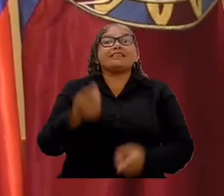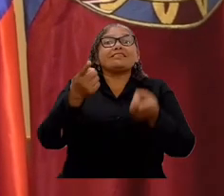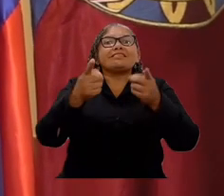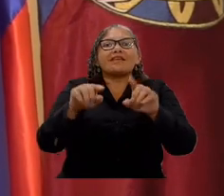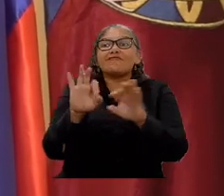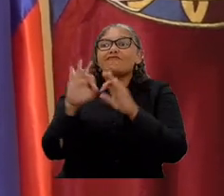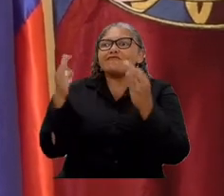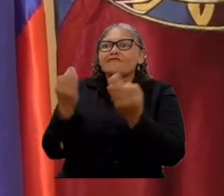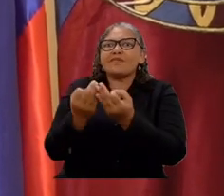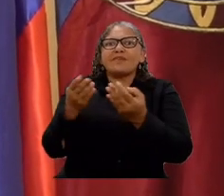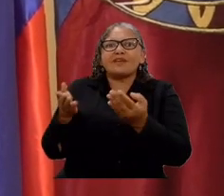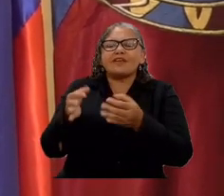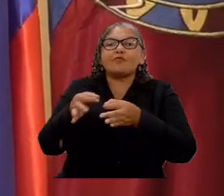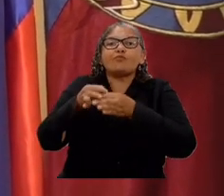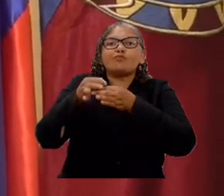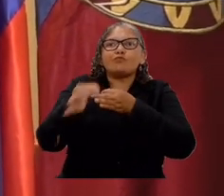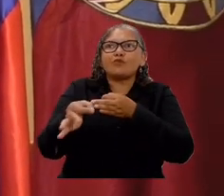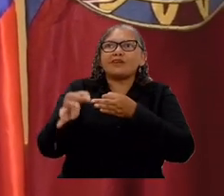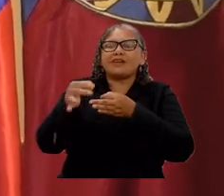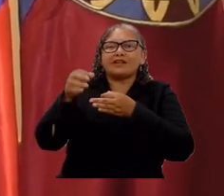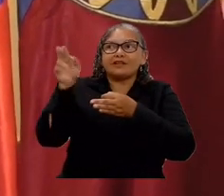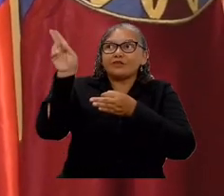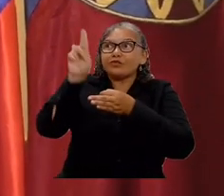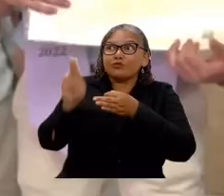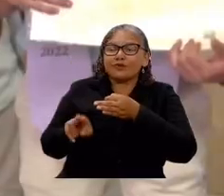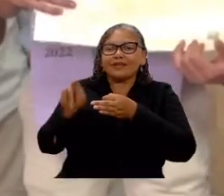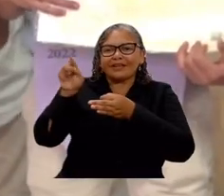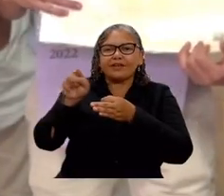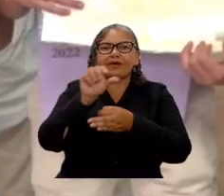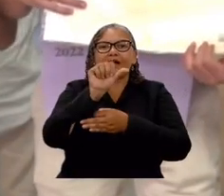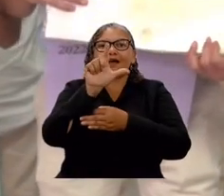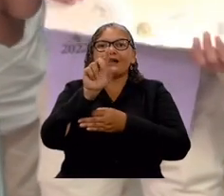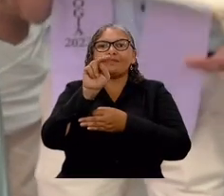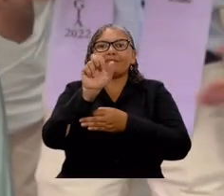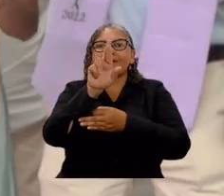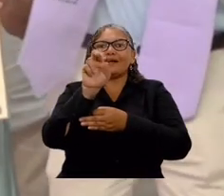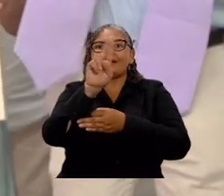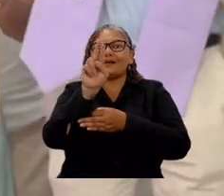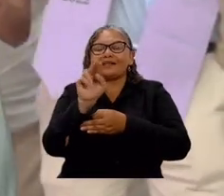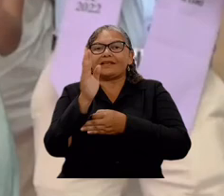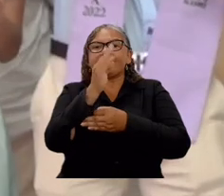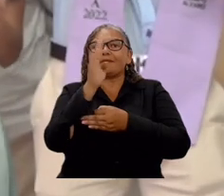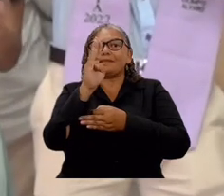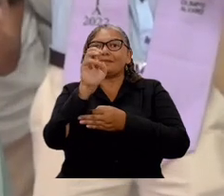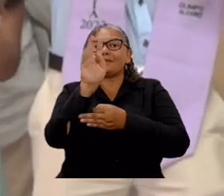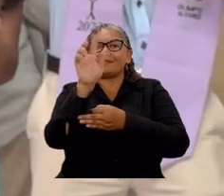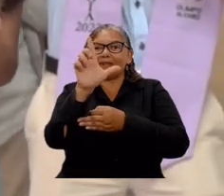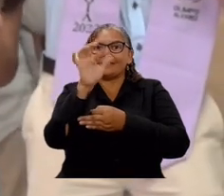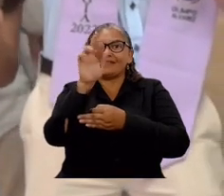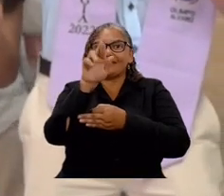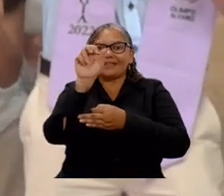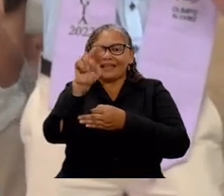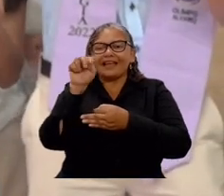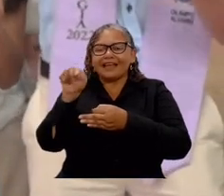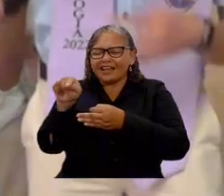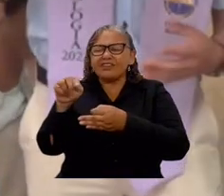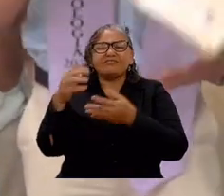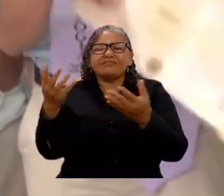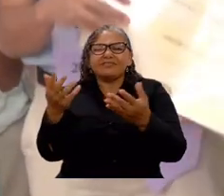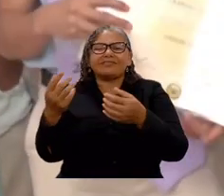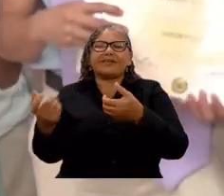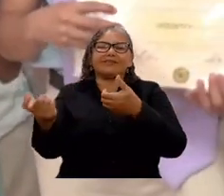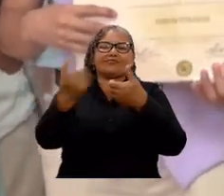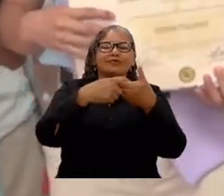El orgullo también invadió los corazones de la familia Álvarez Beltrán, oriunda del municipio de San Pues, Sucre, y que confió